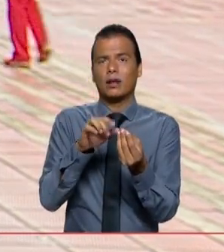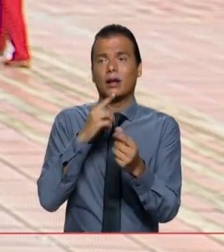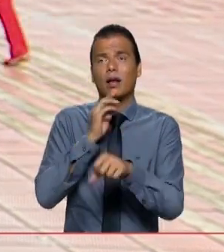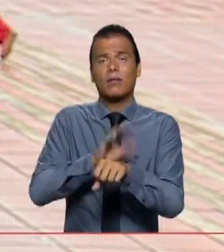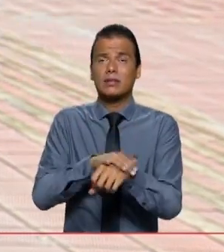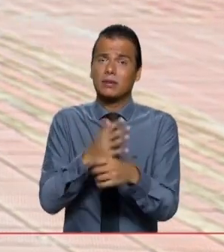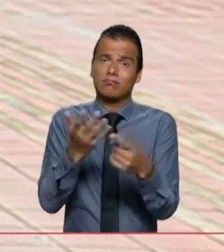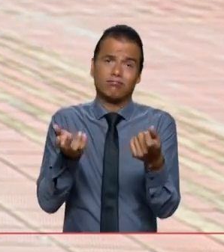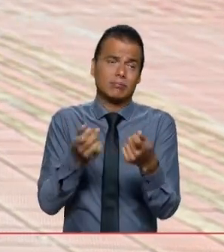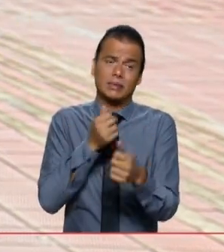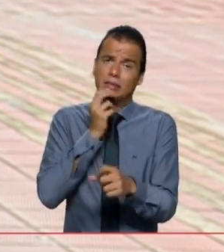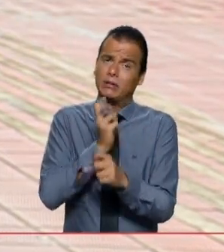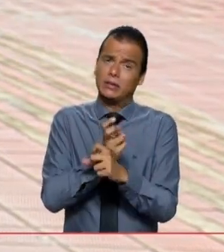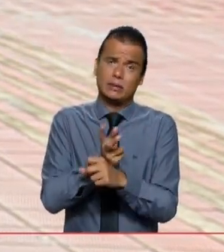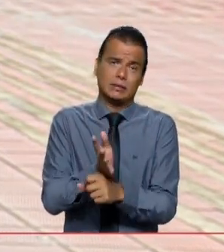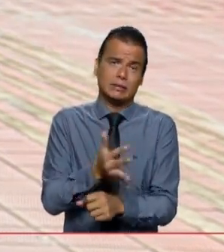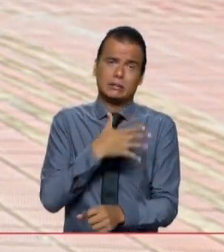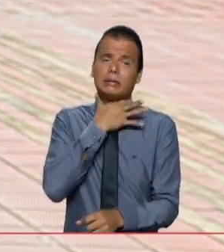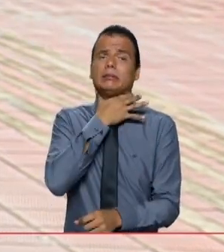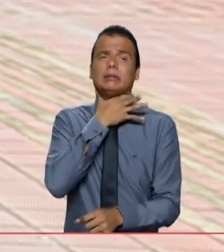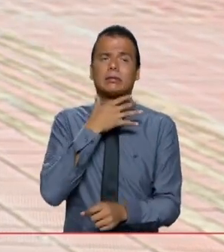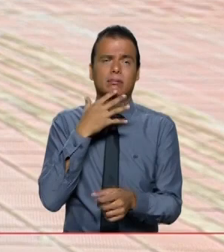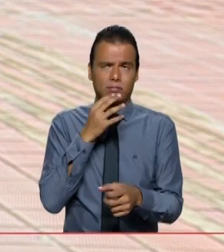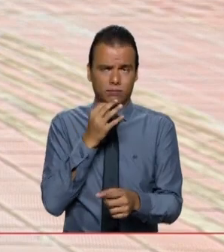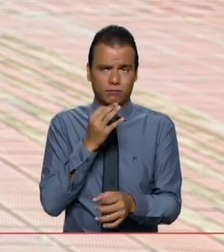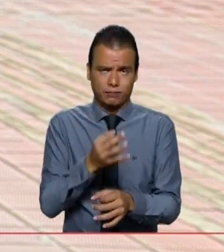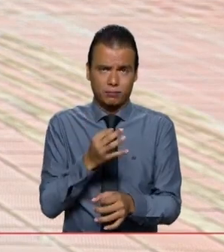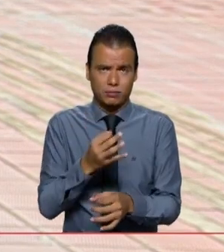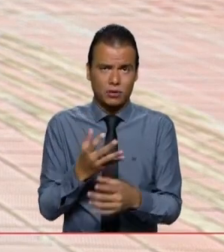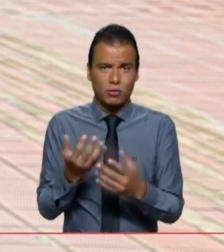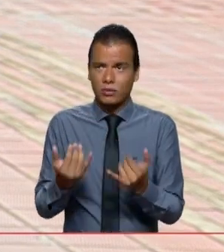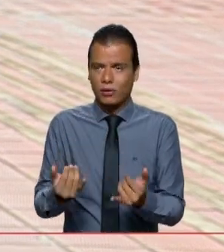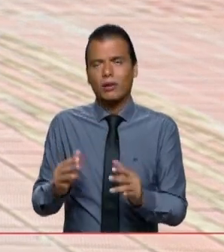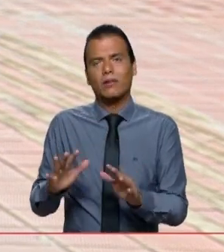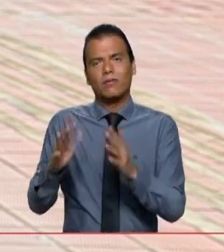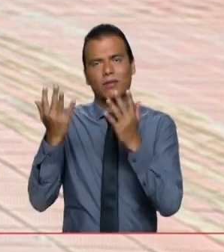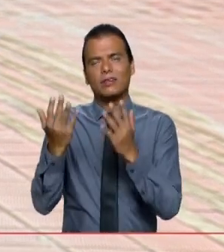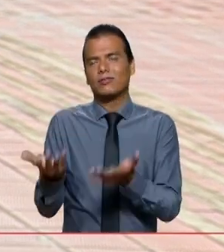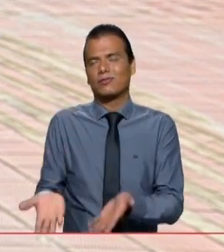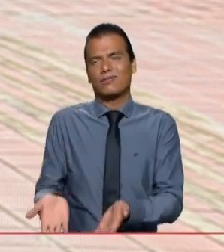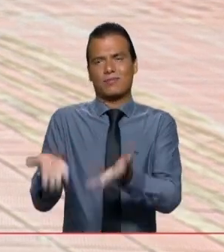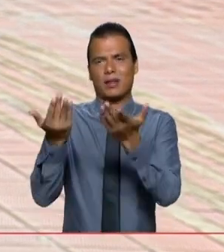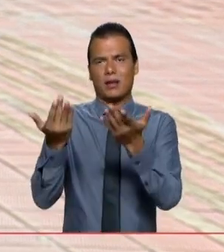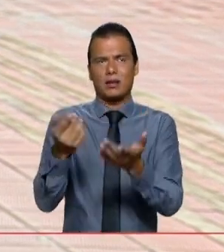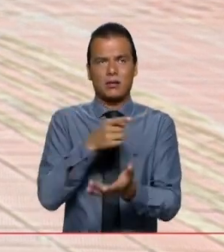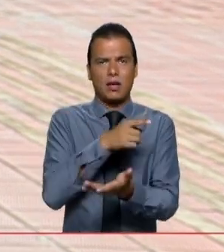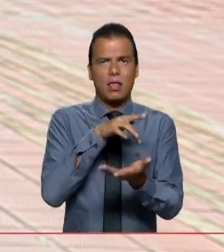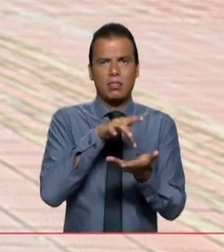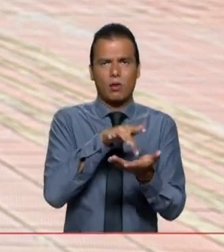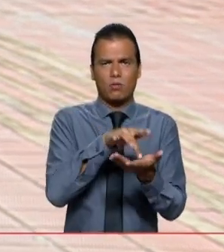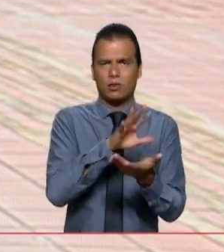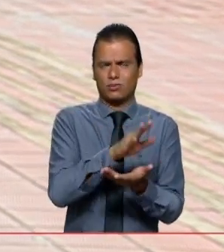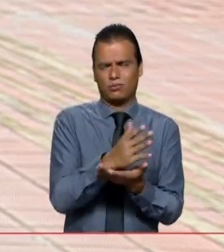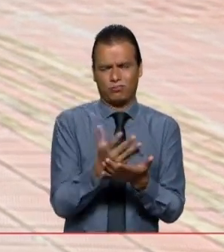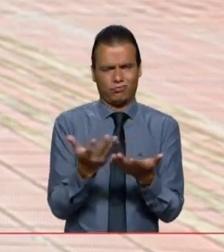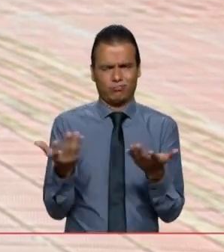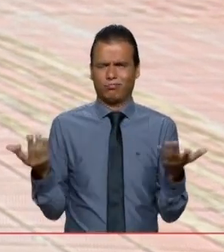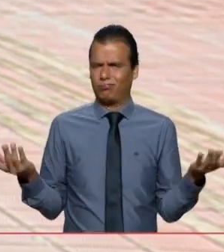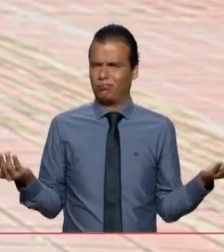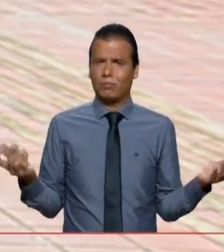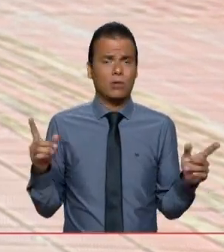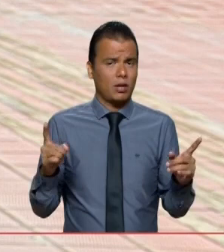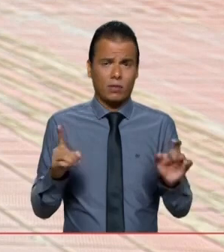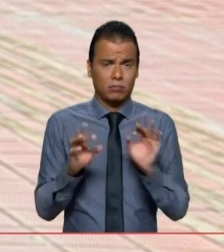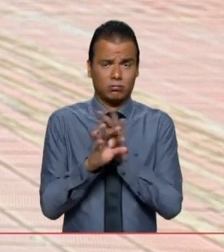responsable, no es ningún momento responsable salir a hacer otra feria con semejante déficit. Por eso estoy diciendo, planteemos no